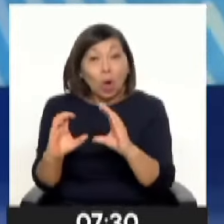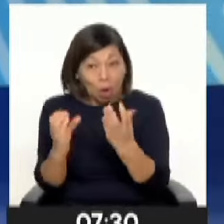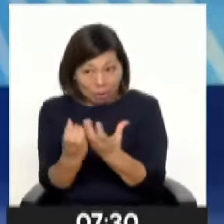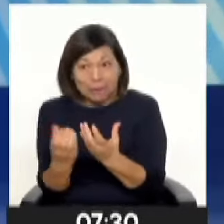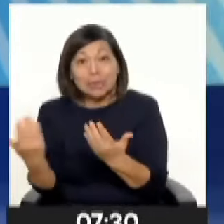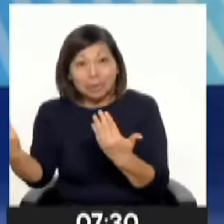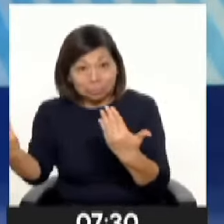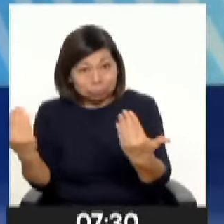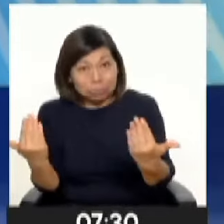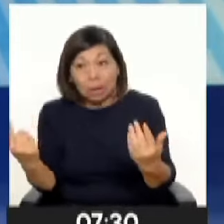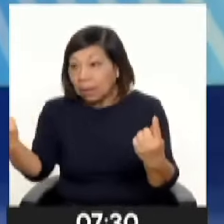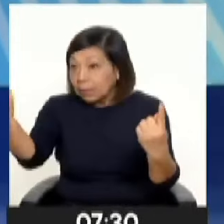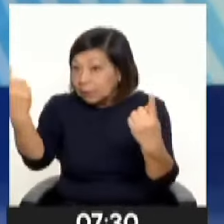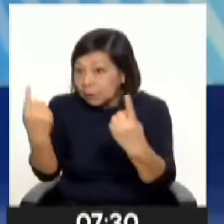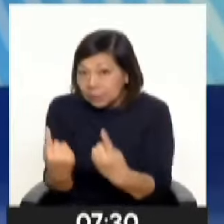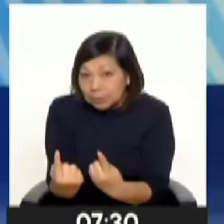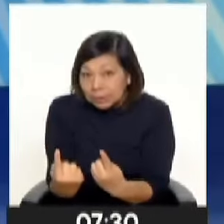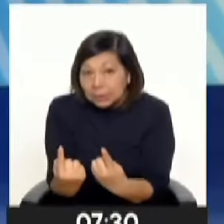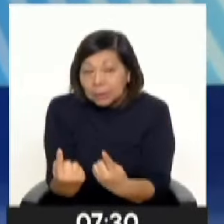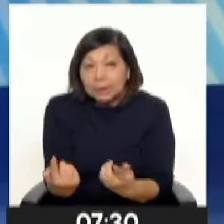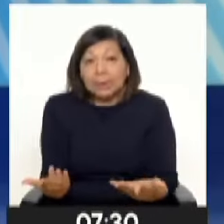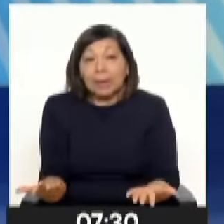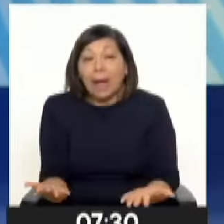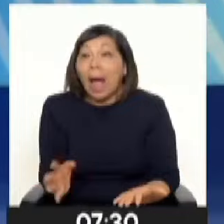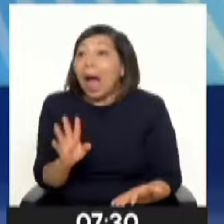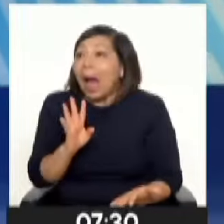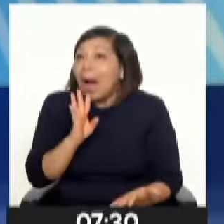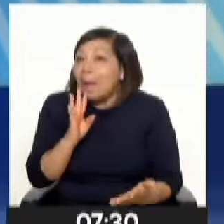Congreso, hubieran salido ayer, antes de ayer,